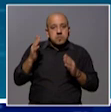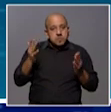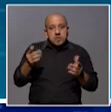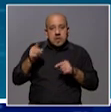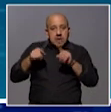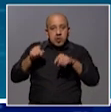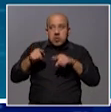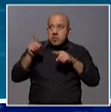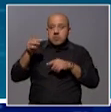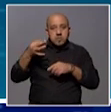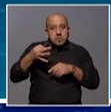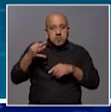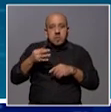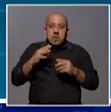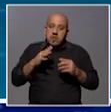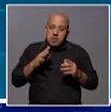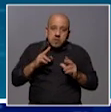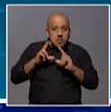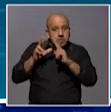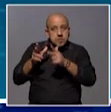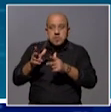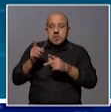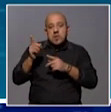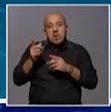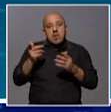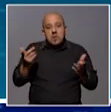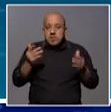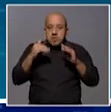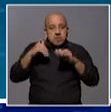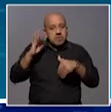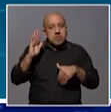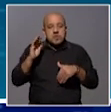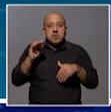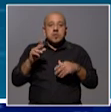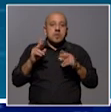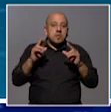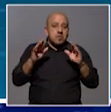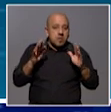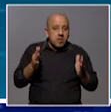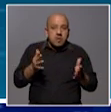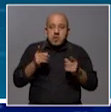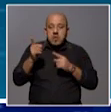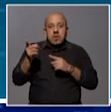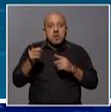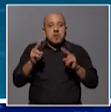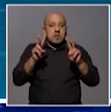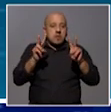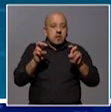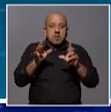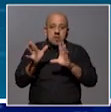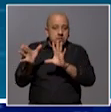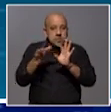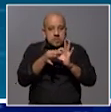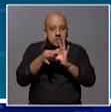gestión y en este sentido habría que decir que qué bueno que la mayor parte de las valoraciones están íntimamente vinculados